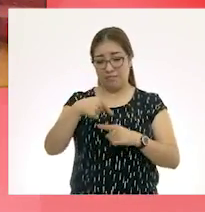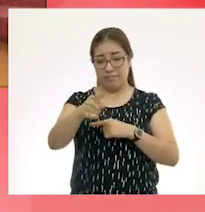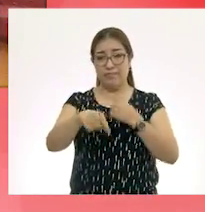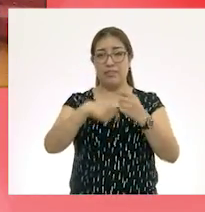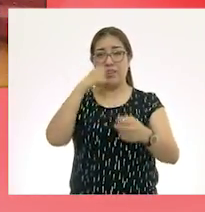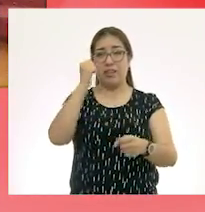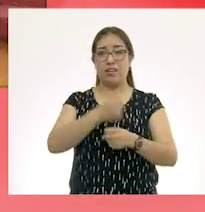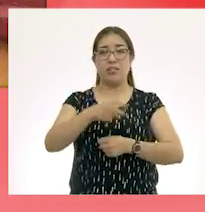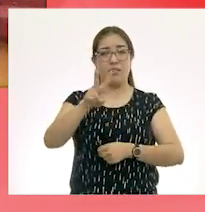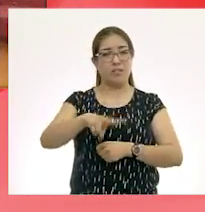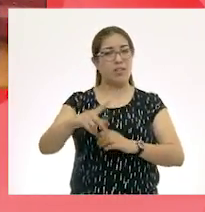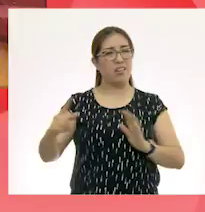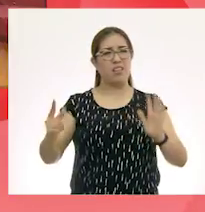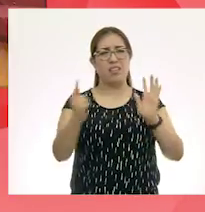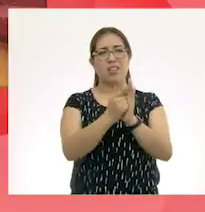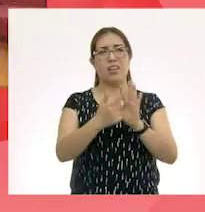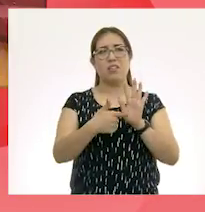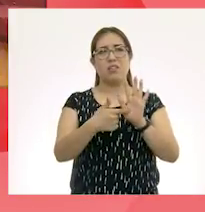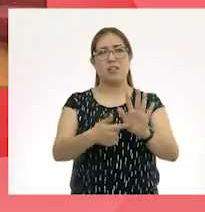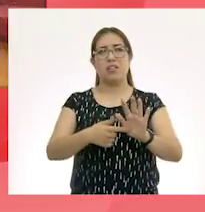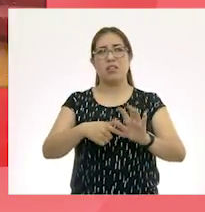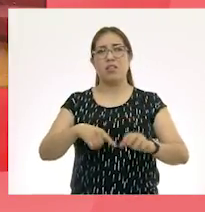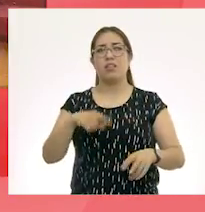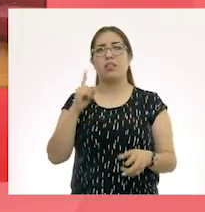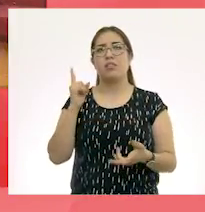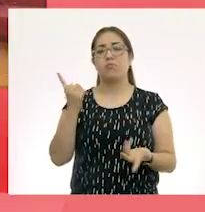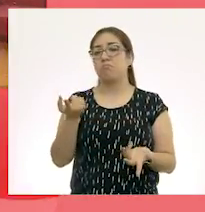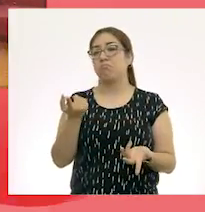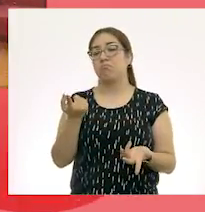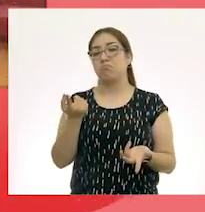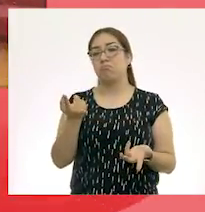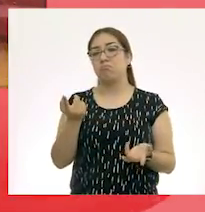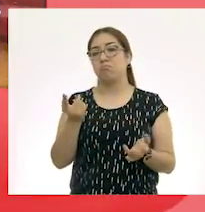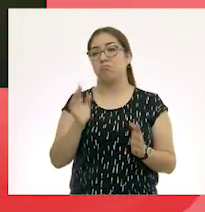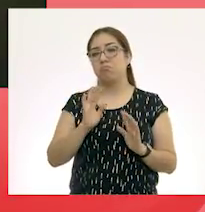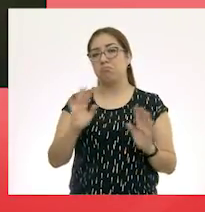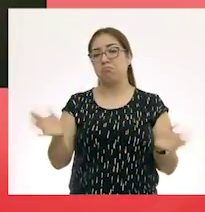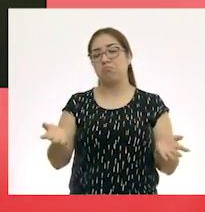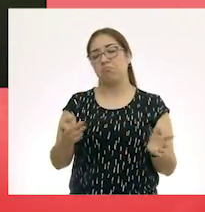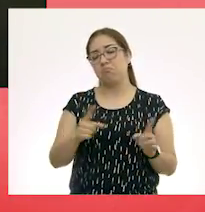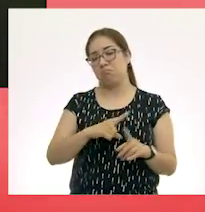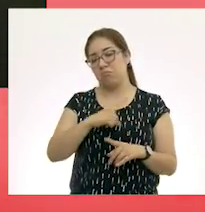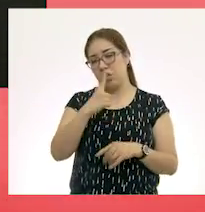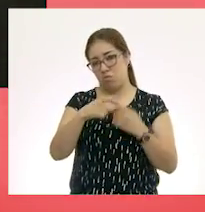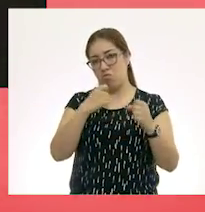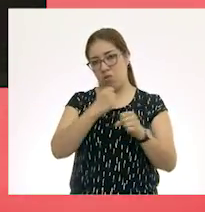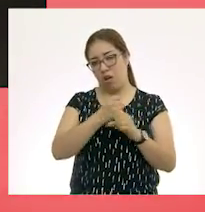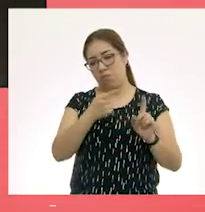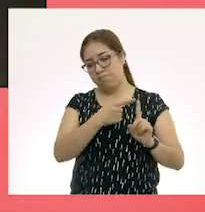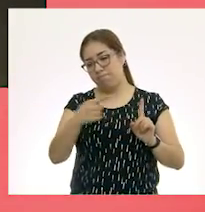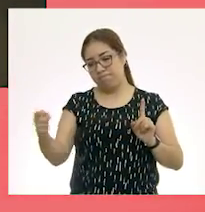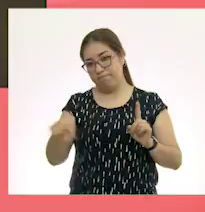todas las de la ley en el segundo semestre del año.